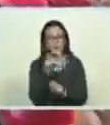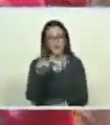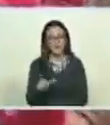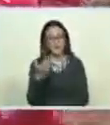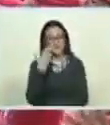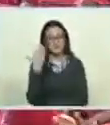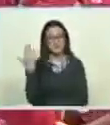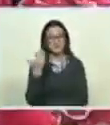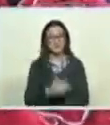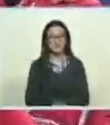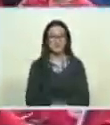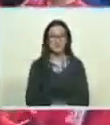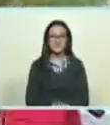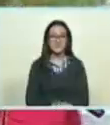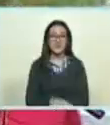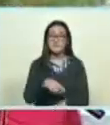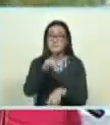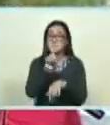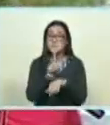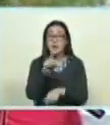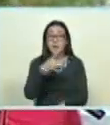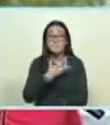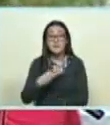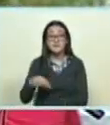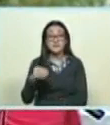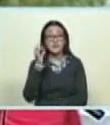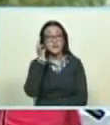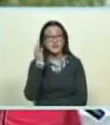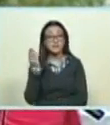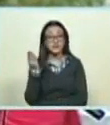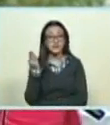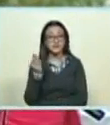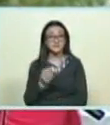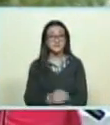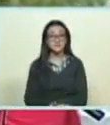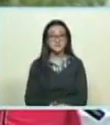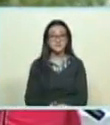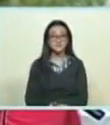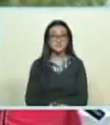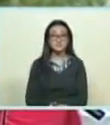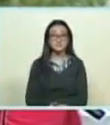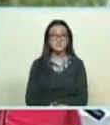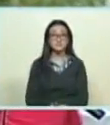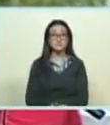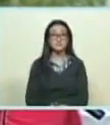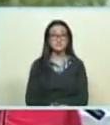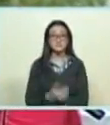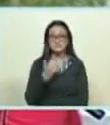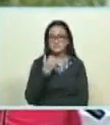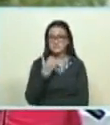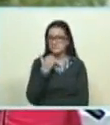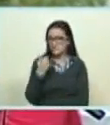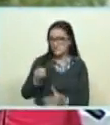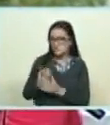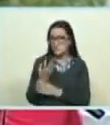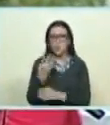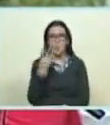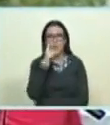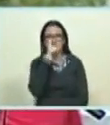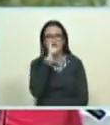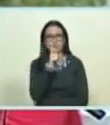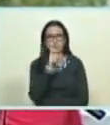Eirimar. Fue la primera presidenta de la recién creada hace